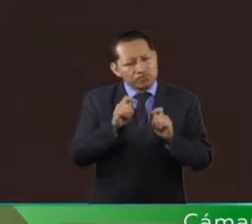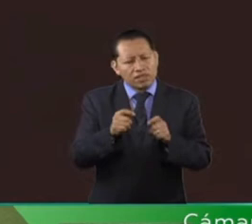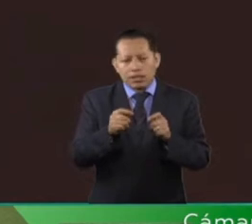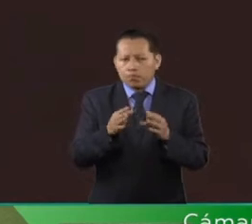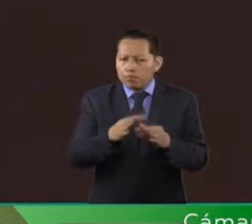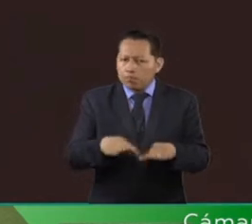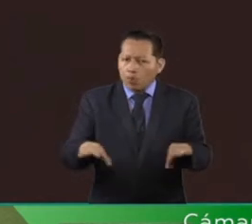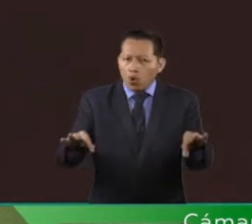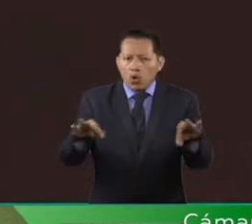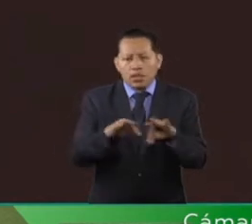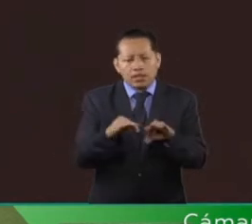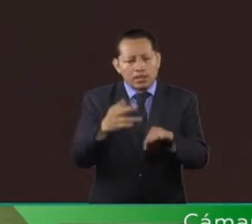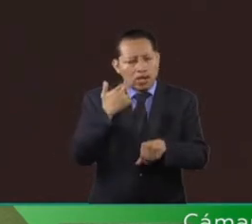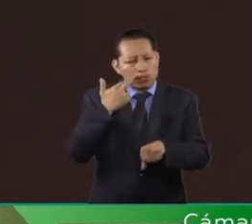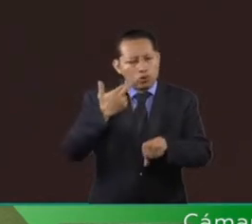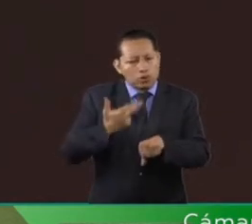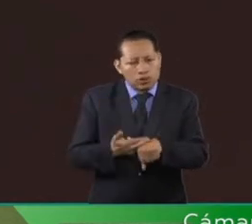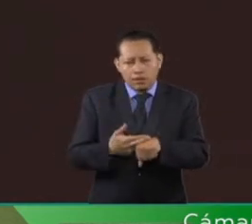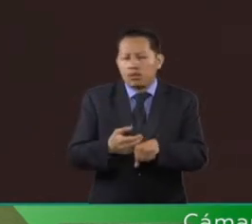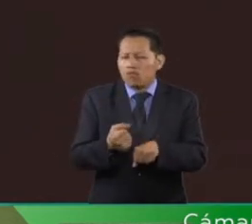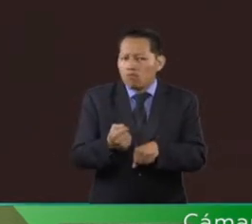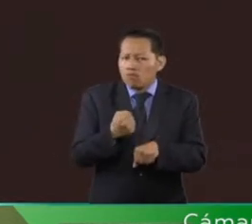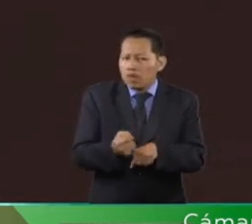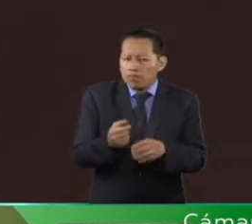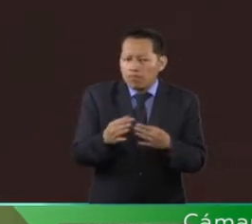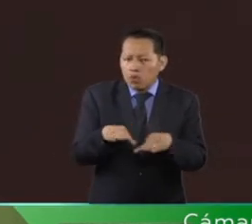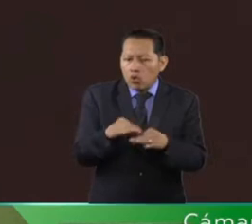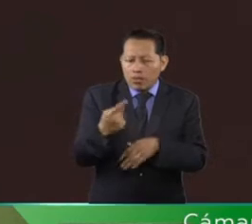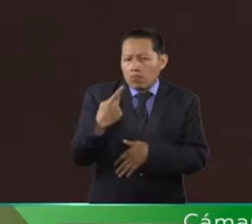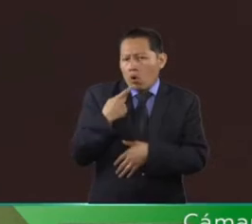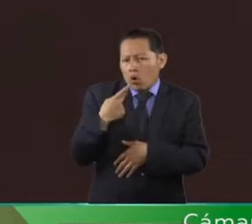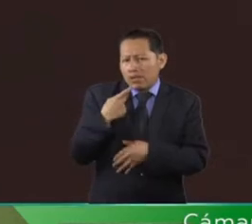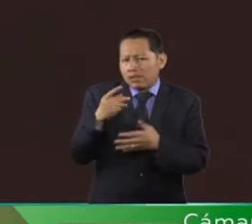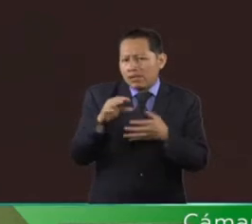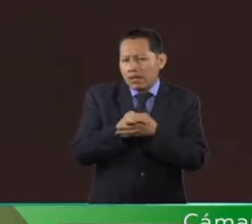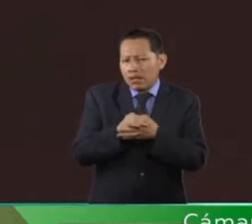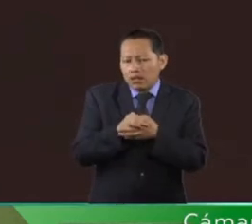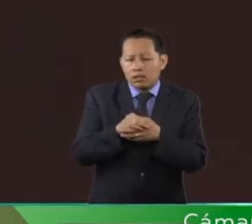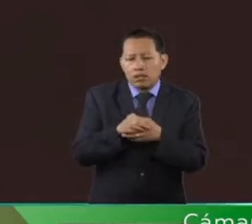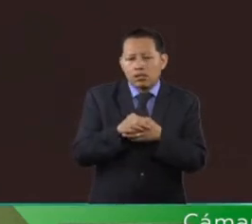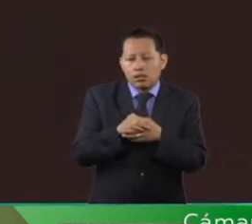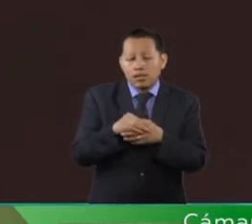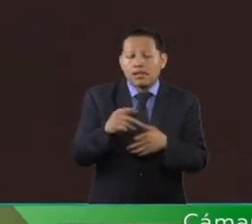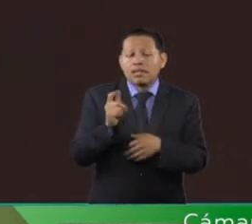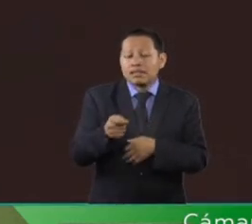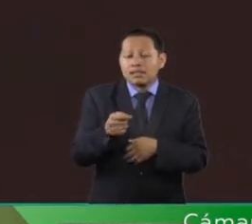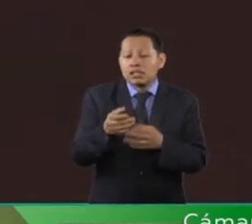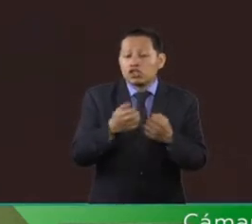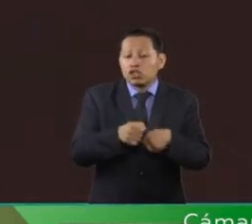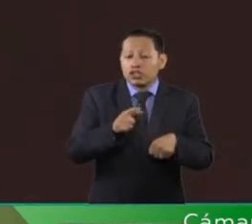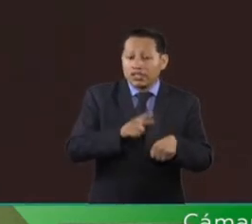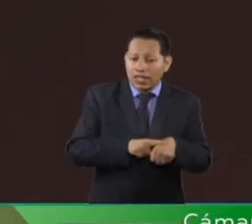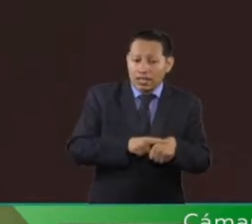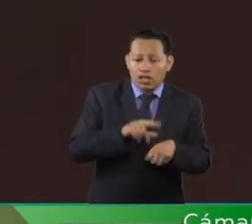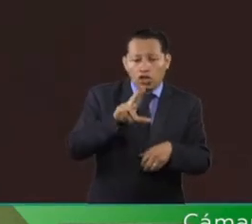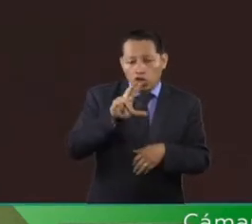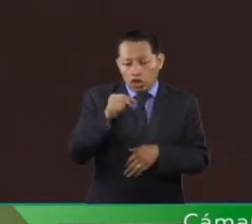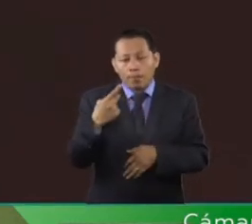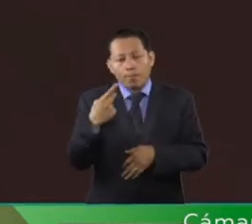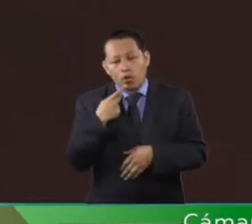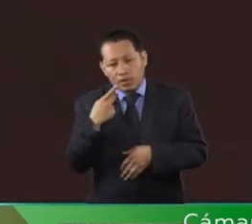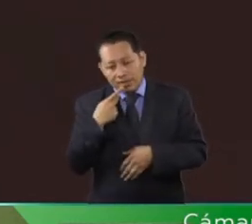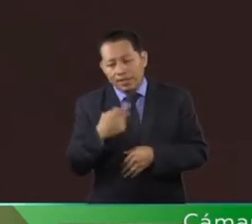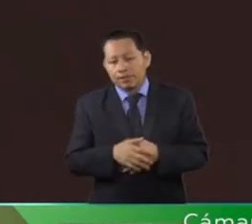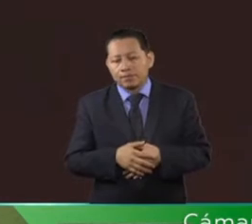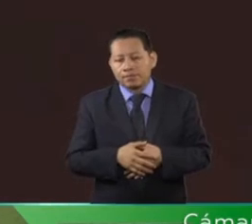gran responsabilidad, una herramienta política, una herramienta social, no una herramienta política.